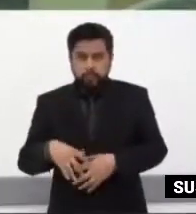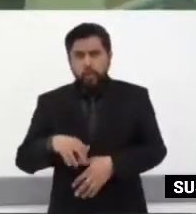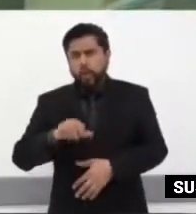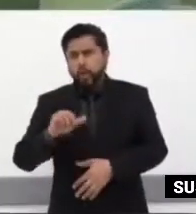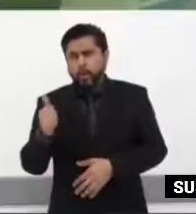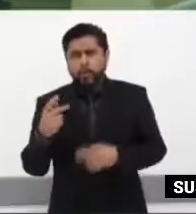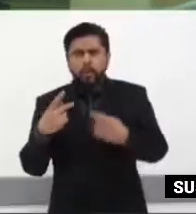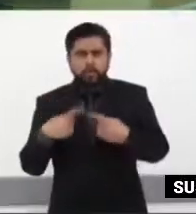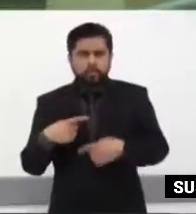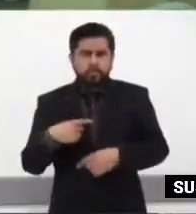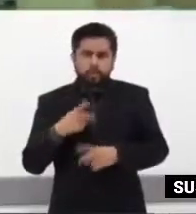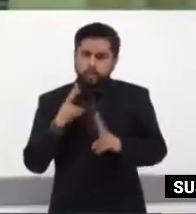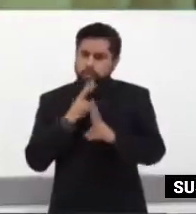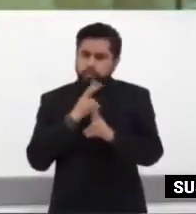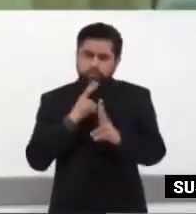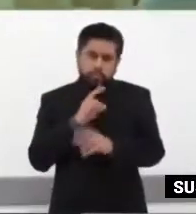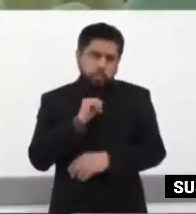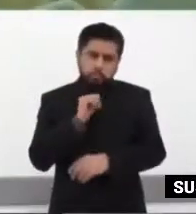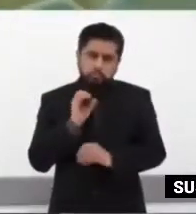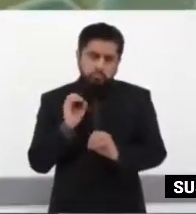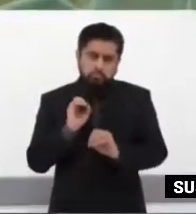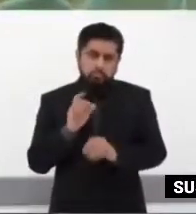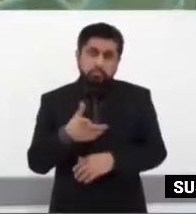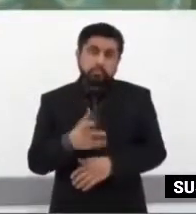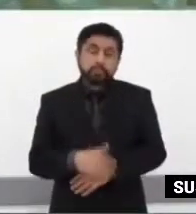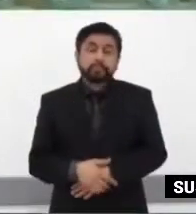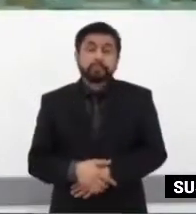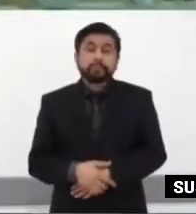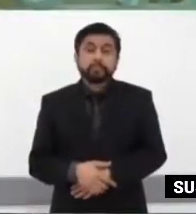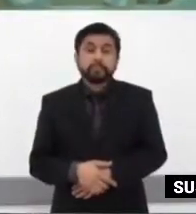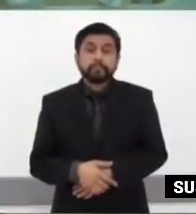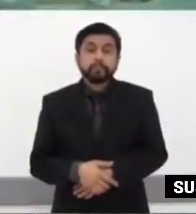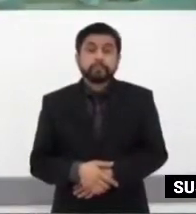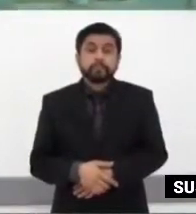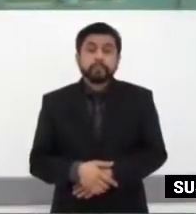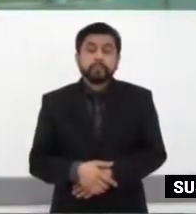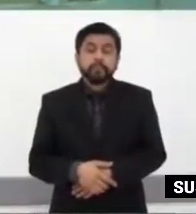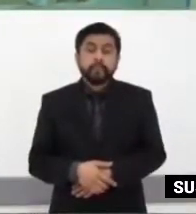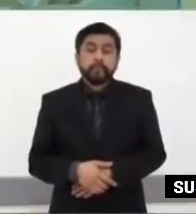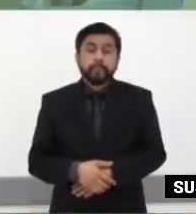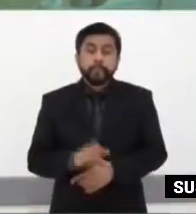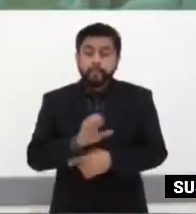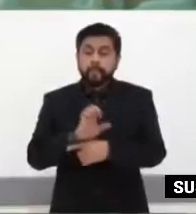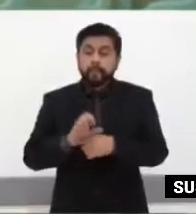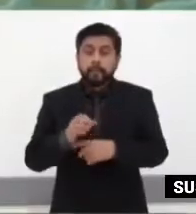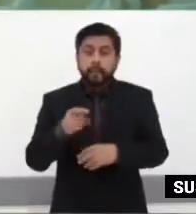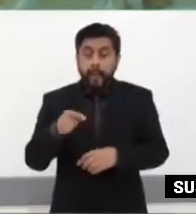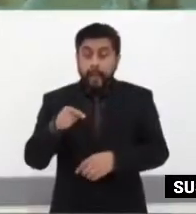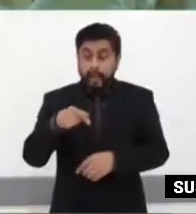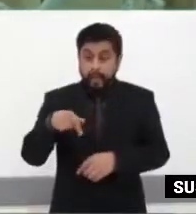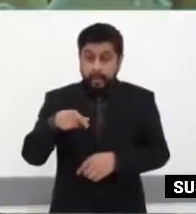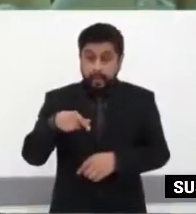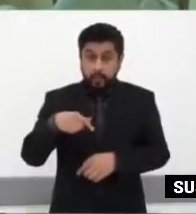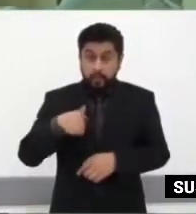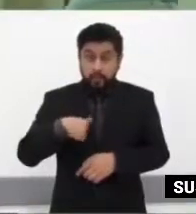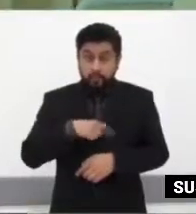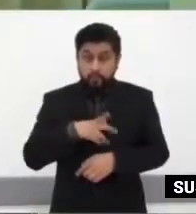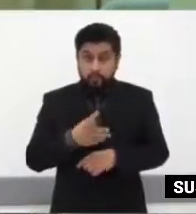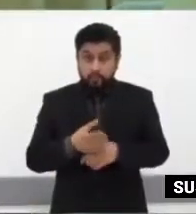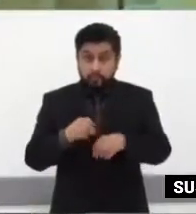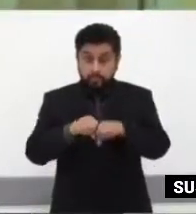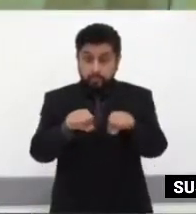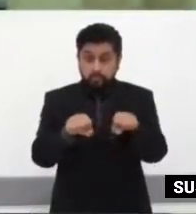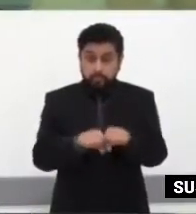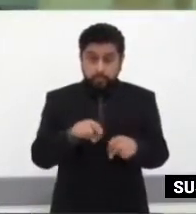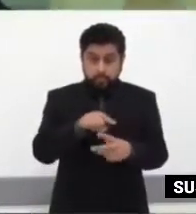Este cubículo. ¿Ya tenemos todo lo del oxígeno? Sí. Ya los gases ya están probados. Entonces, aquí vamos a tener dos cubículos para pacientes que no